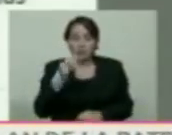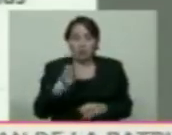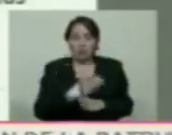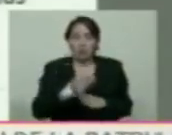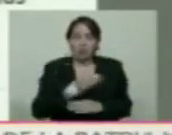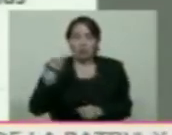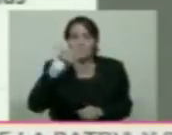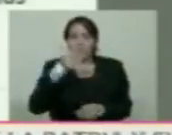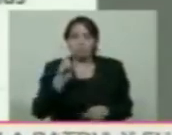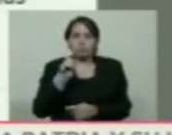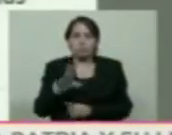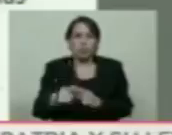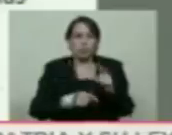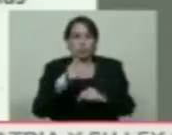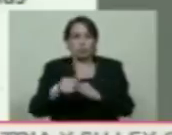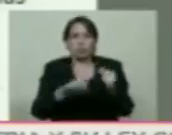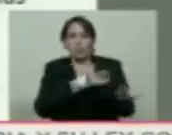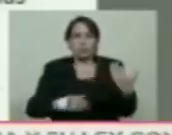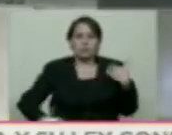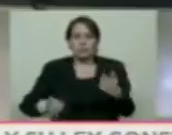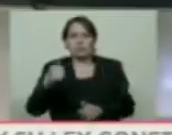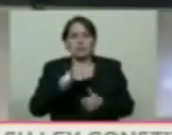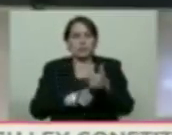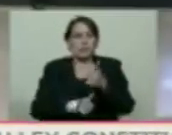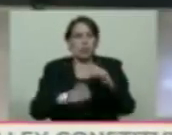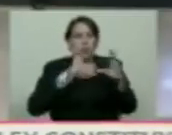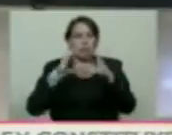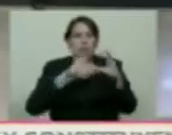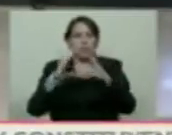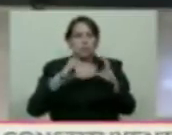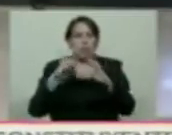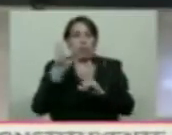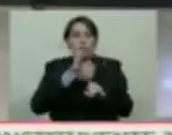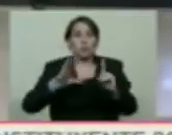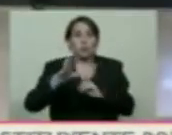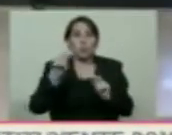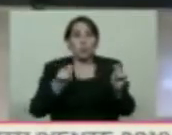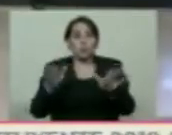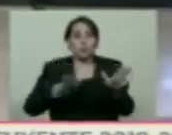todo el pueblo venezolano el vicepresidente sectorial de Comunicación, Cultura y Turismo,